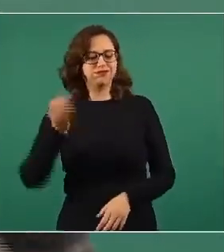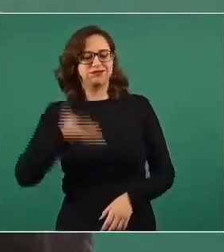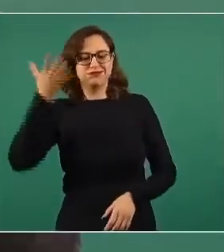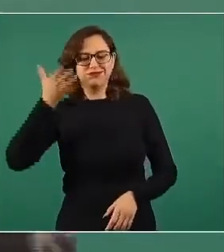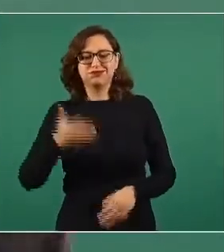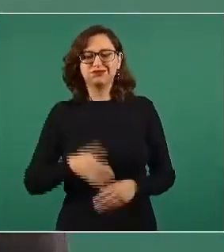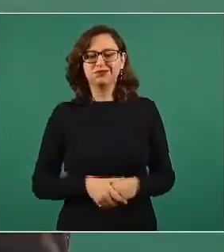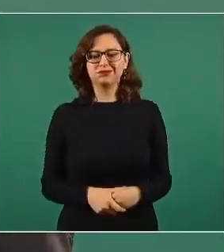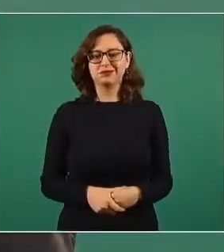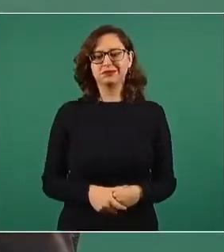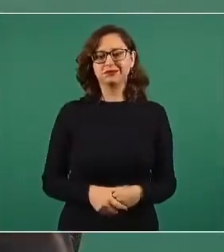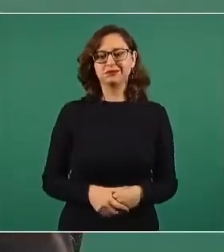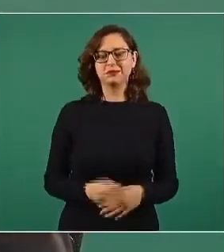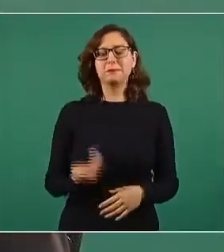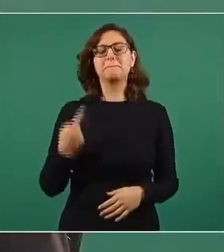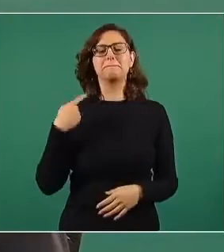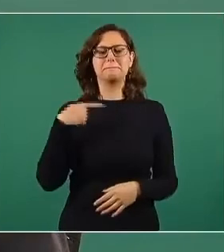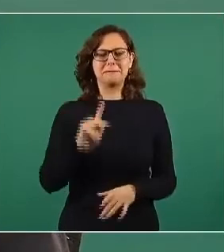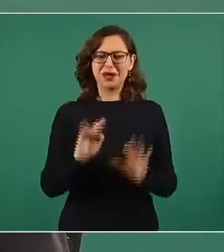Pero qué bueno,